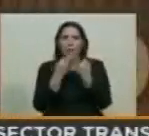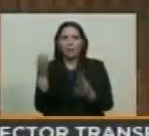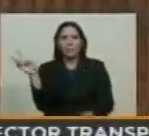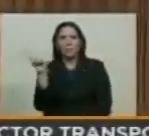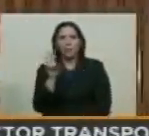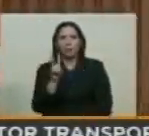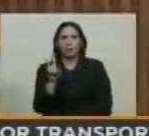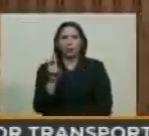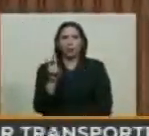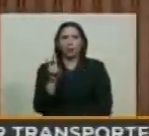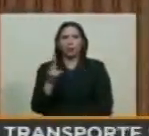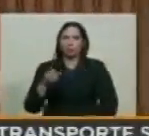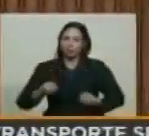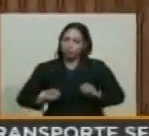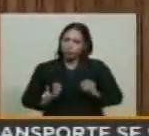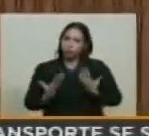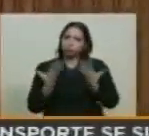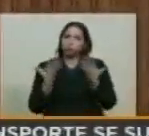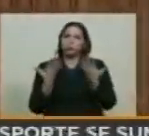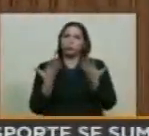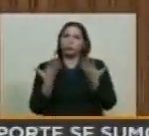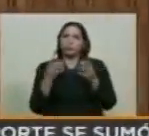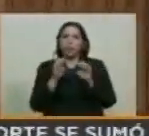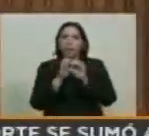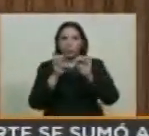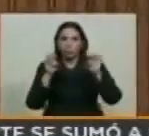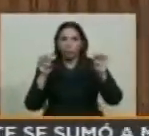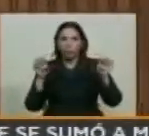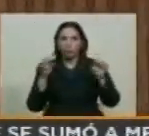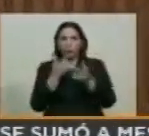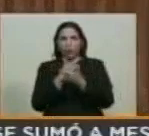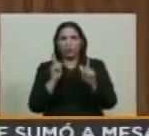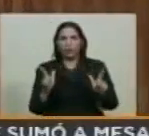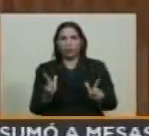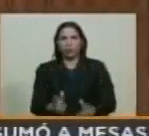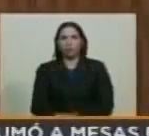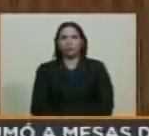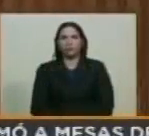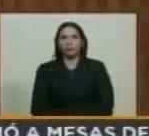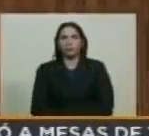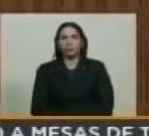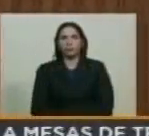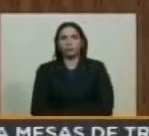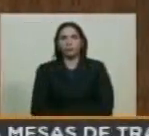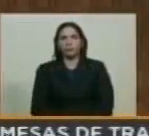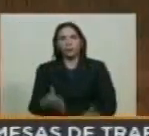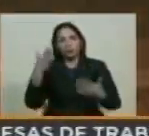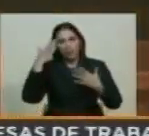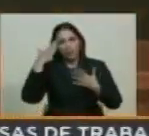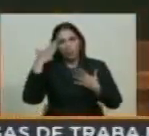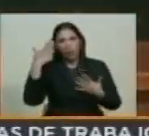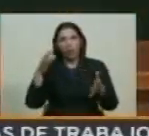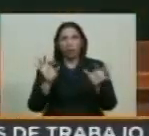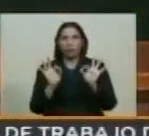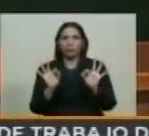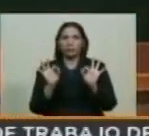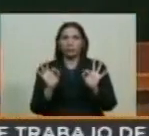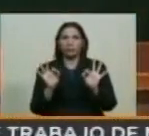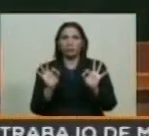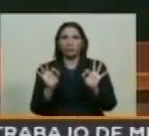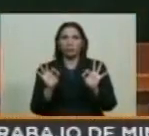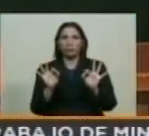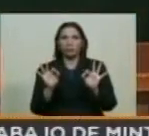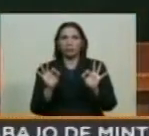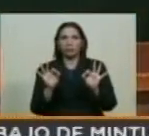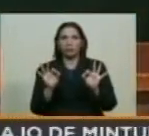venezolana expresados en la educación liberadora. Quiero saludar especialmente a la rectora